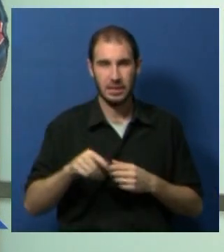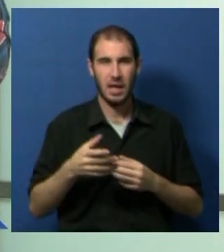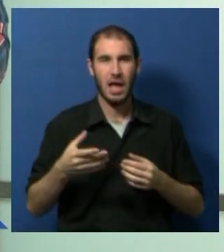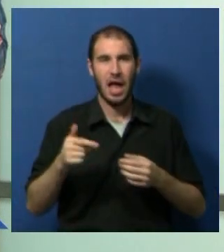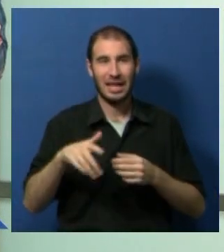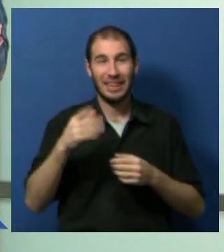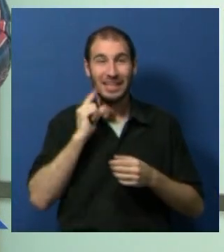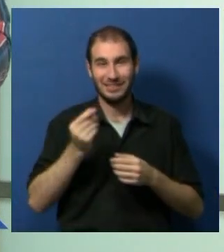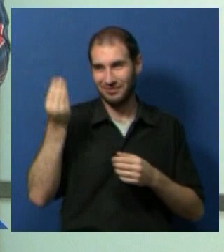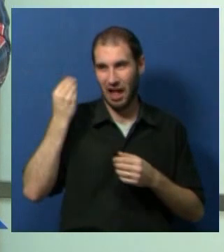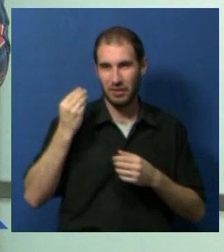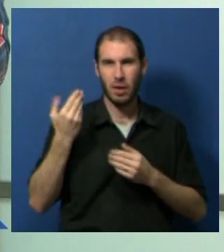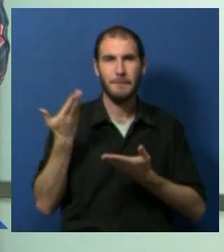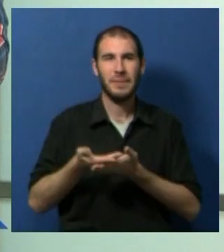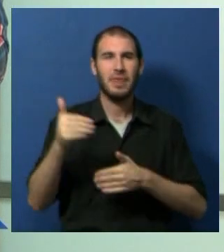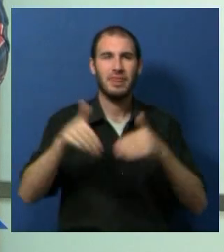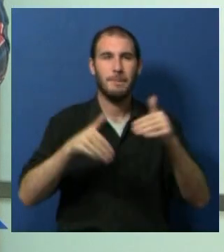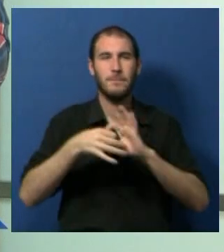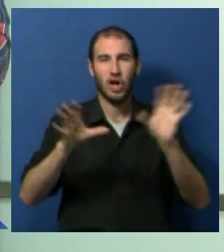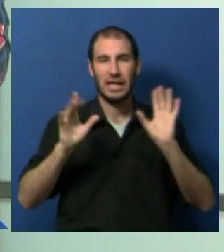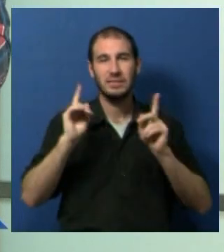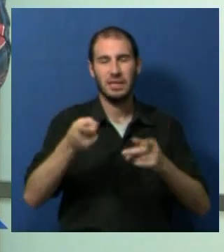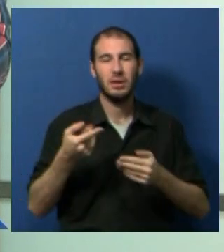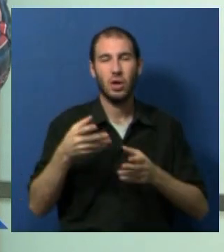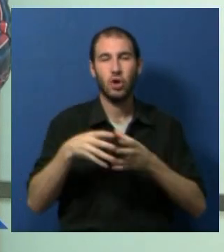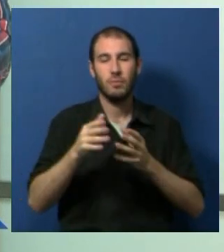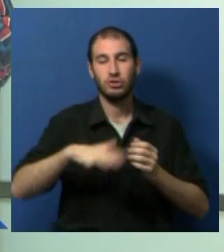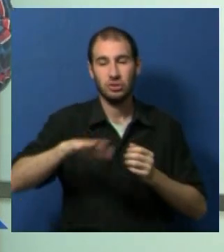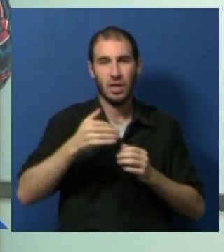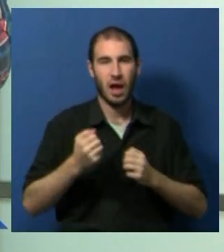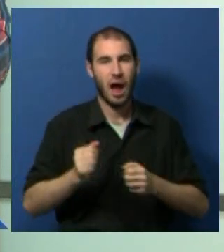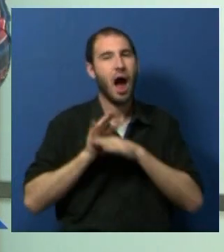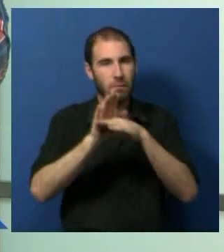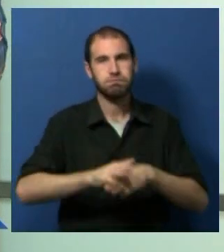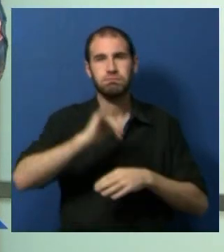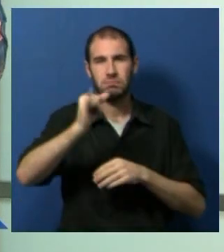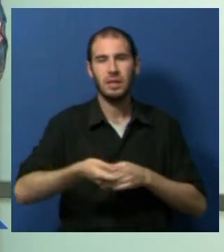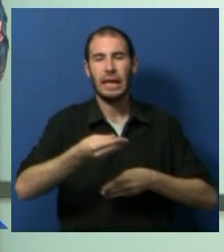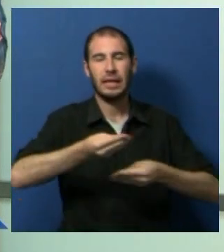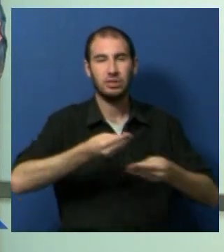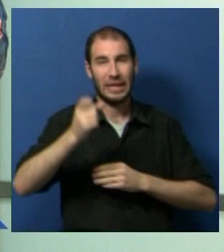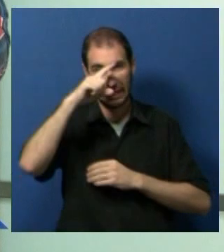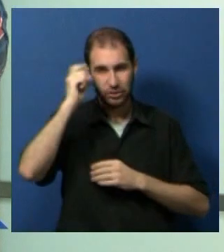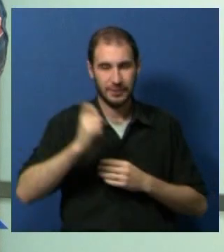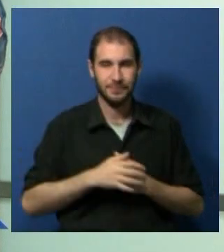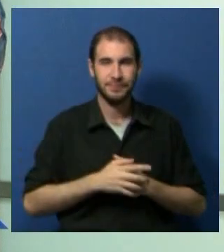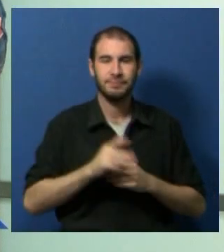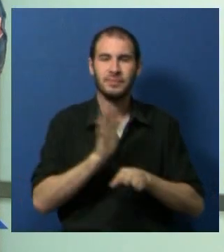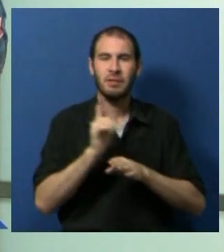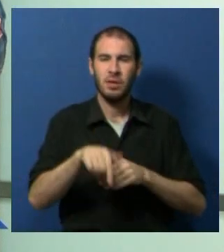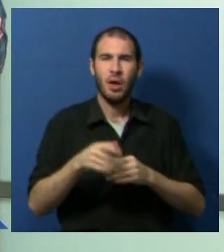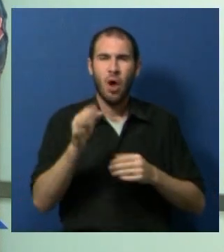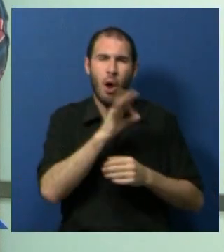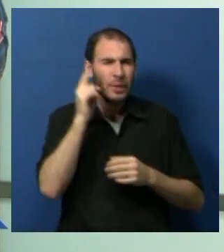cercana, la del sábado, pidiendo por democracia y manifestando un sector de la sociedad fuerte apoyo a la gestión nacional. En este sentido le